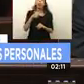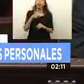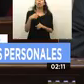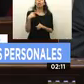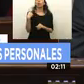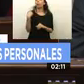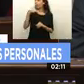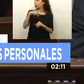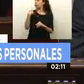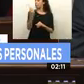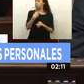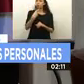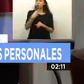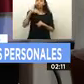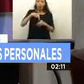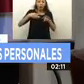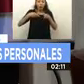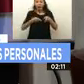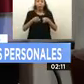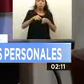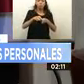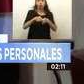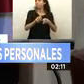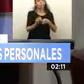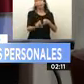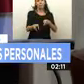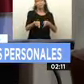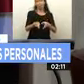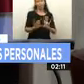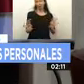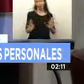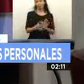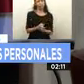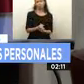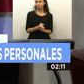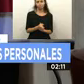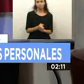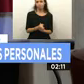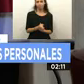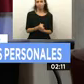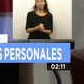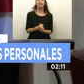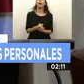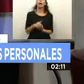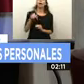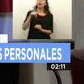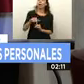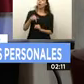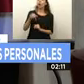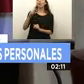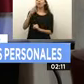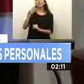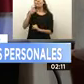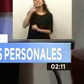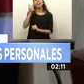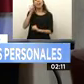por el peor camino creo que además decía hoy la senadora Anabel Fernández